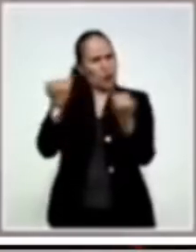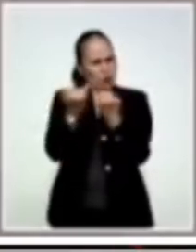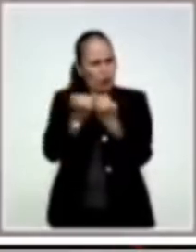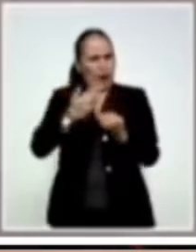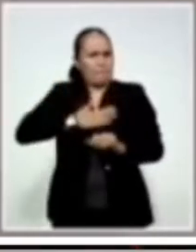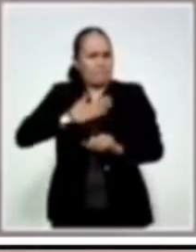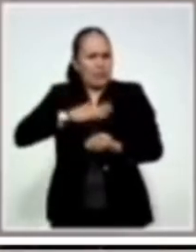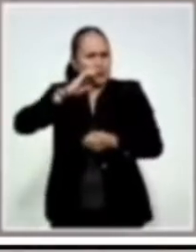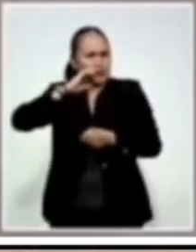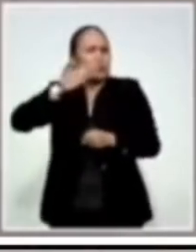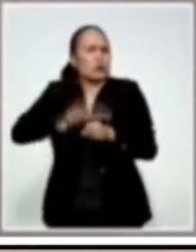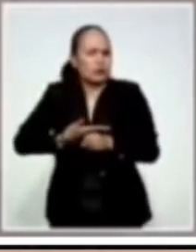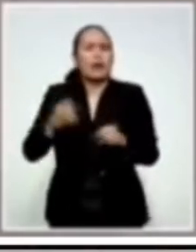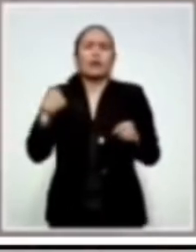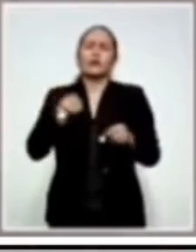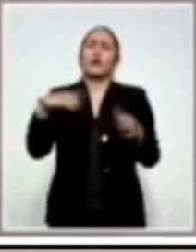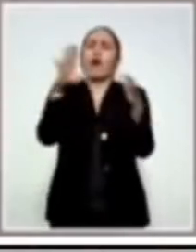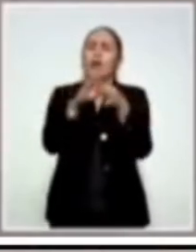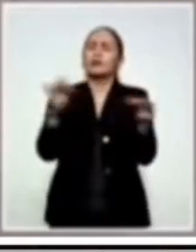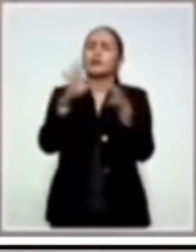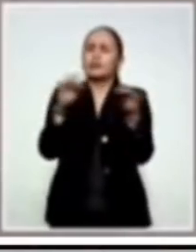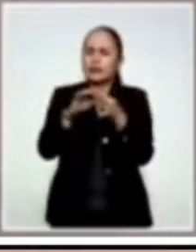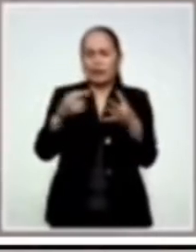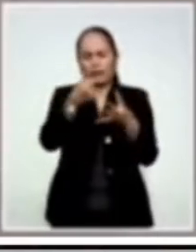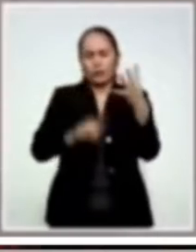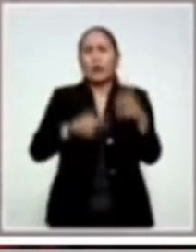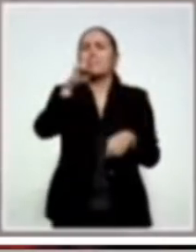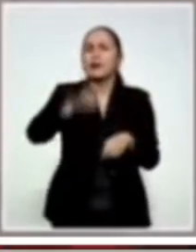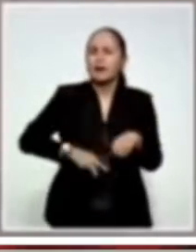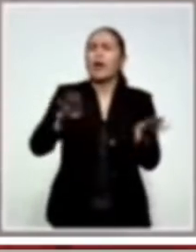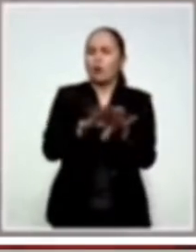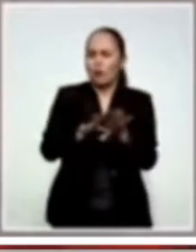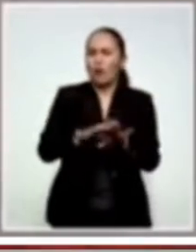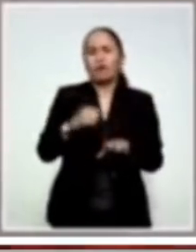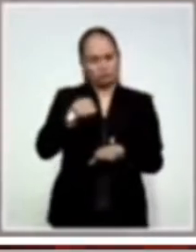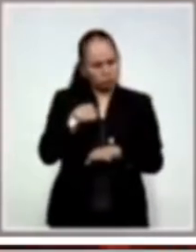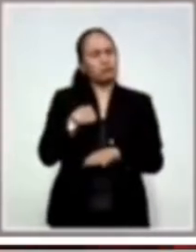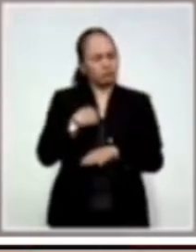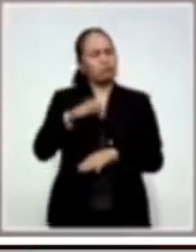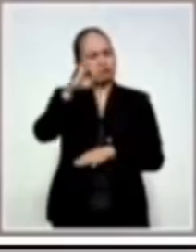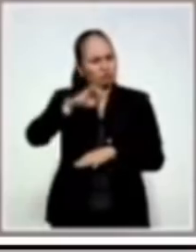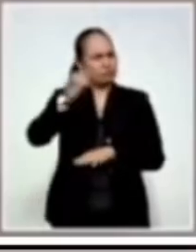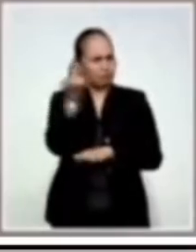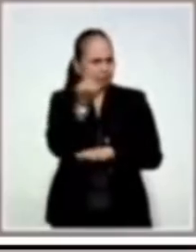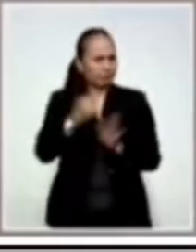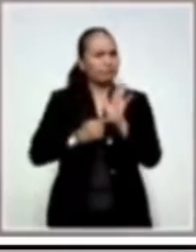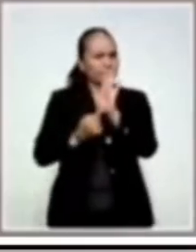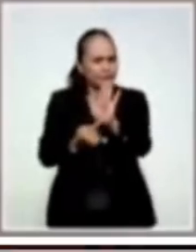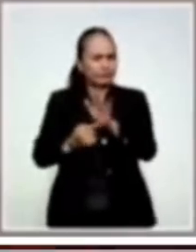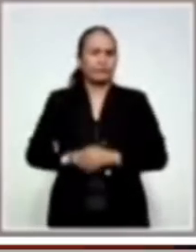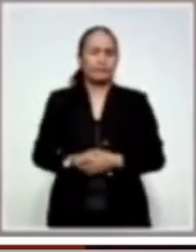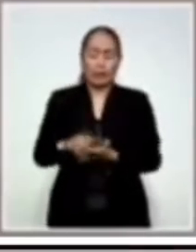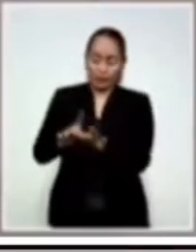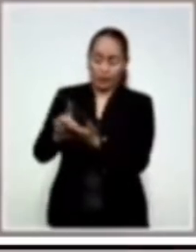responsabilidad institucional de aclarar cómo son las cosas. Porque el derecho constitucional